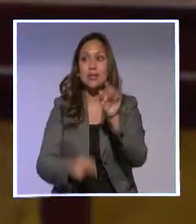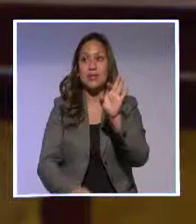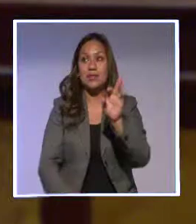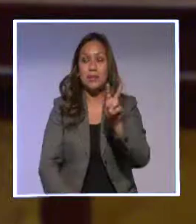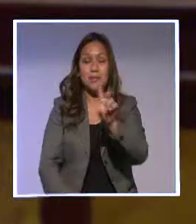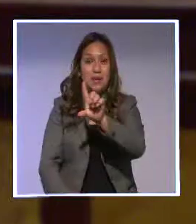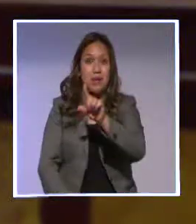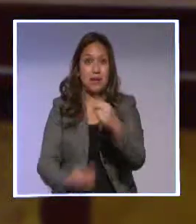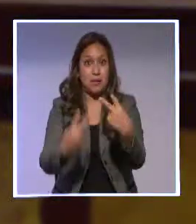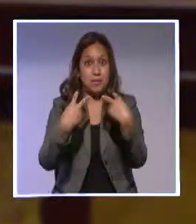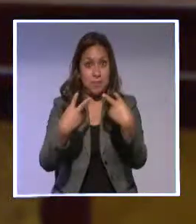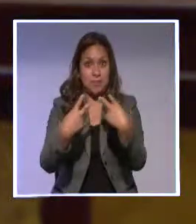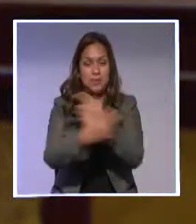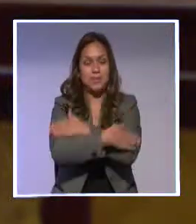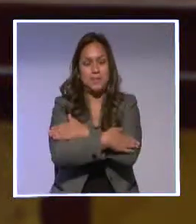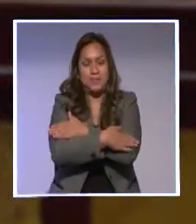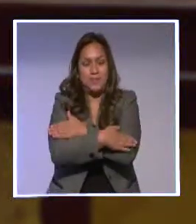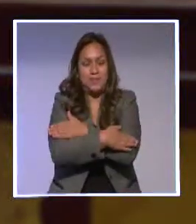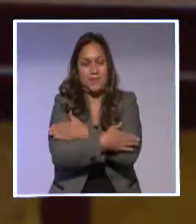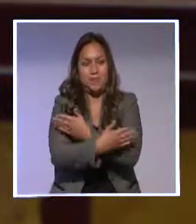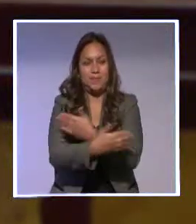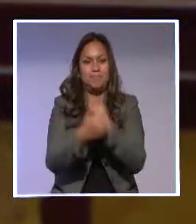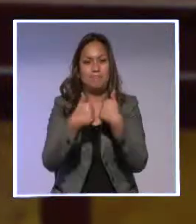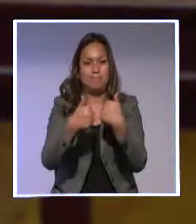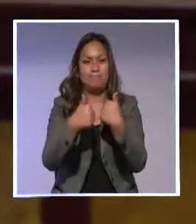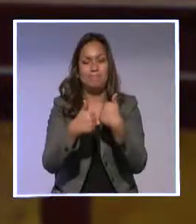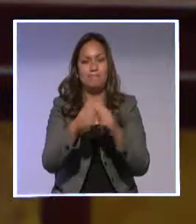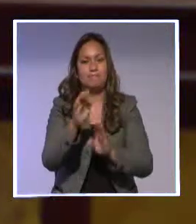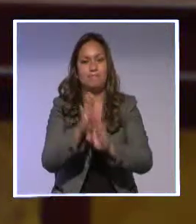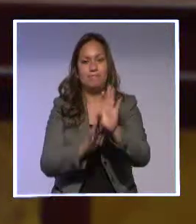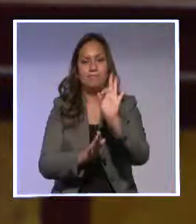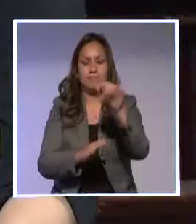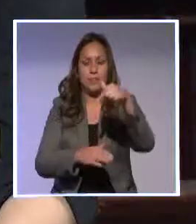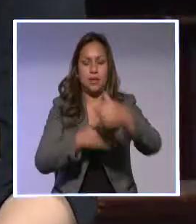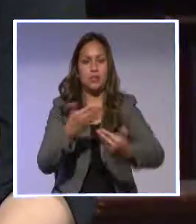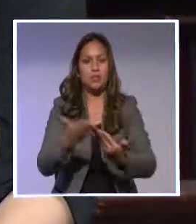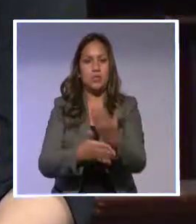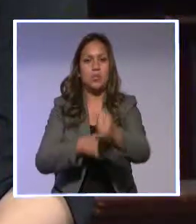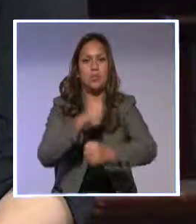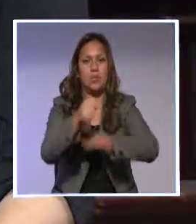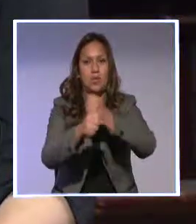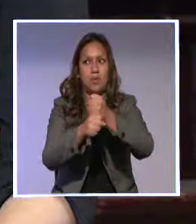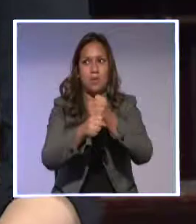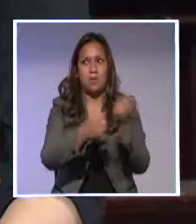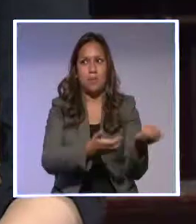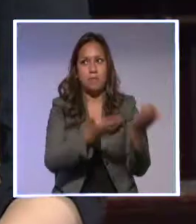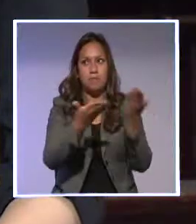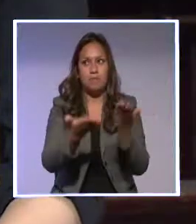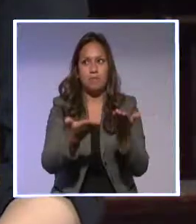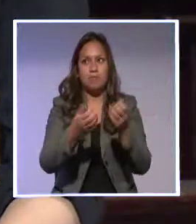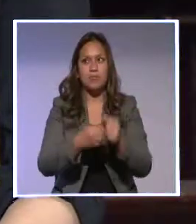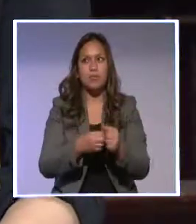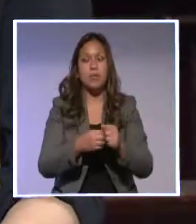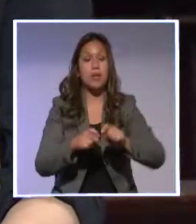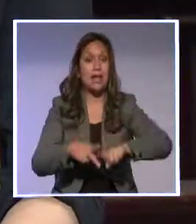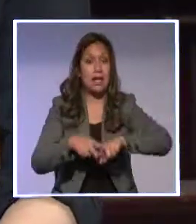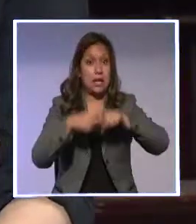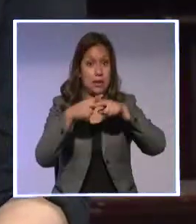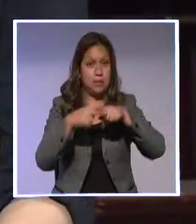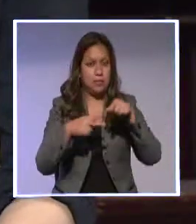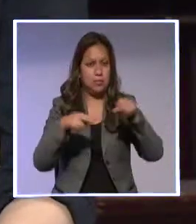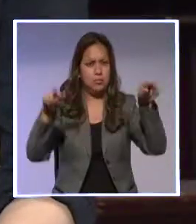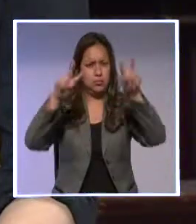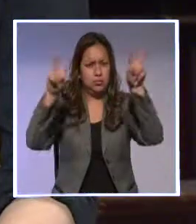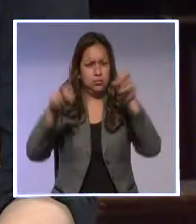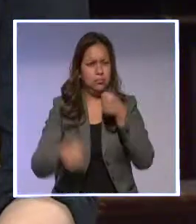legislativa también un gran abrazo y de esos de mucho éxito en este nuevo año igualmente lo propio concejal iniciar con la